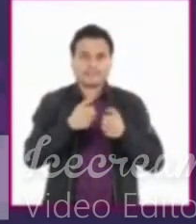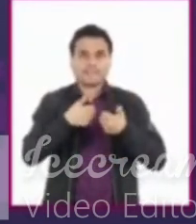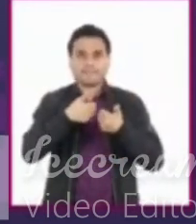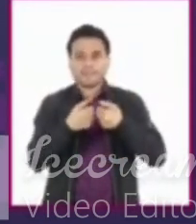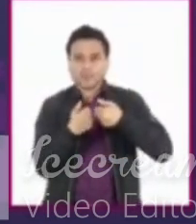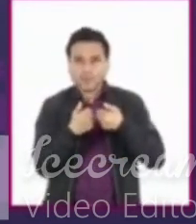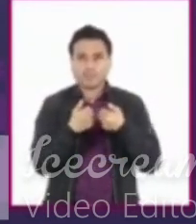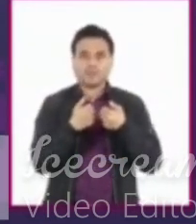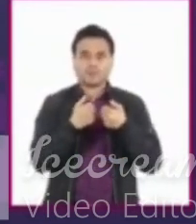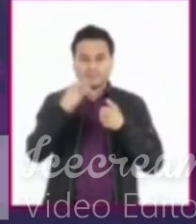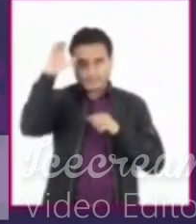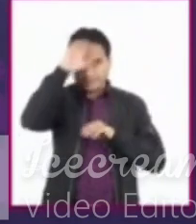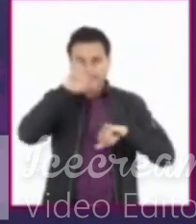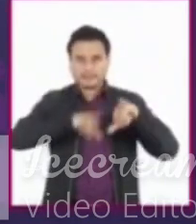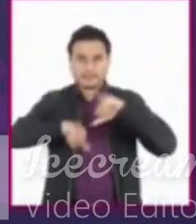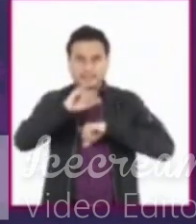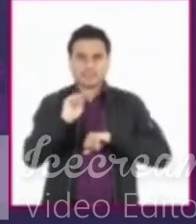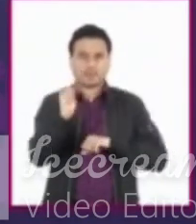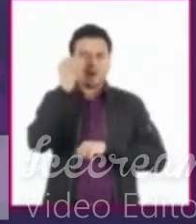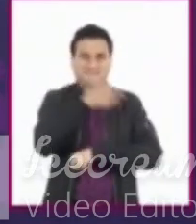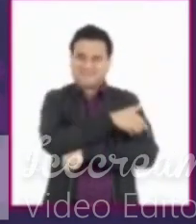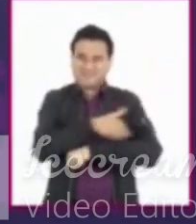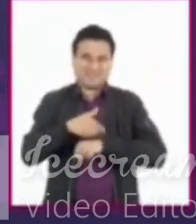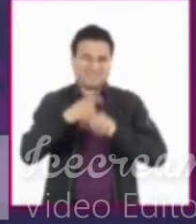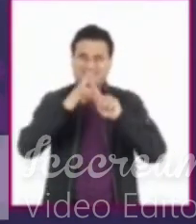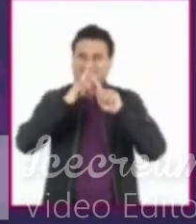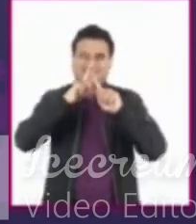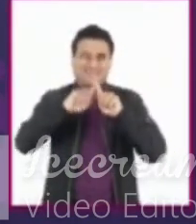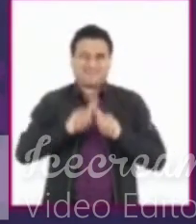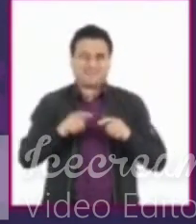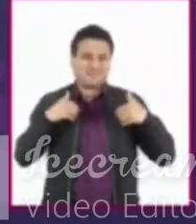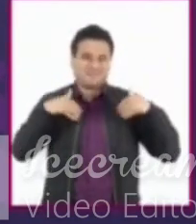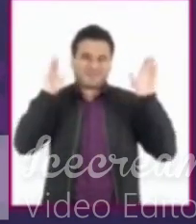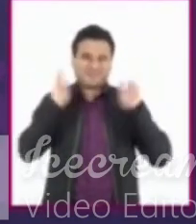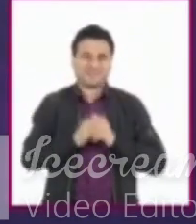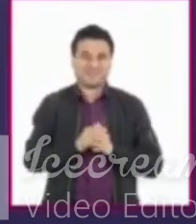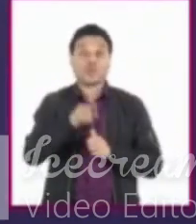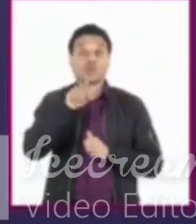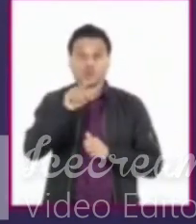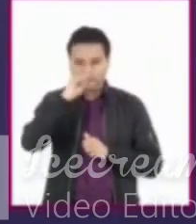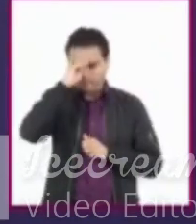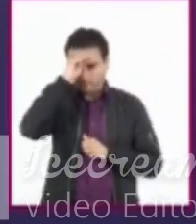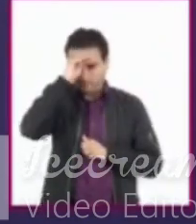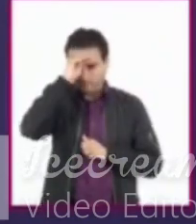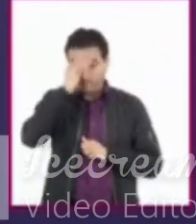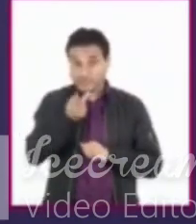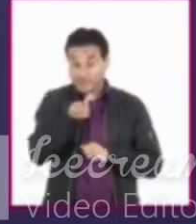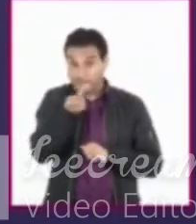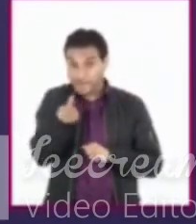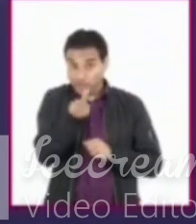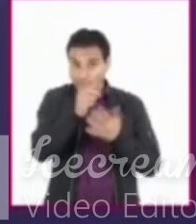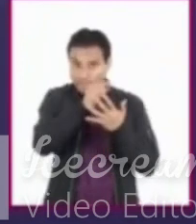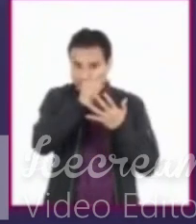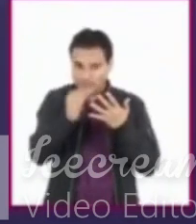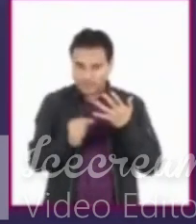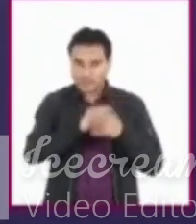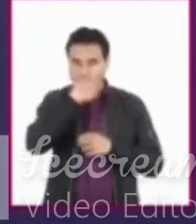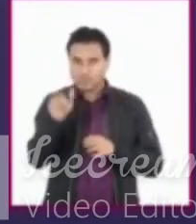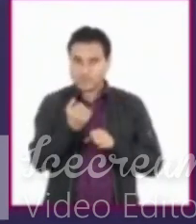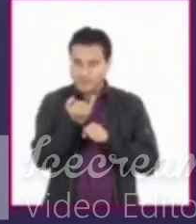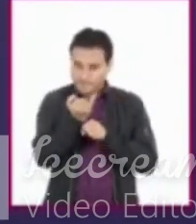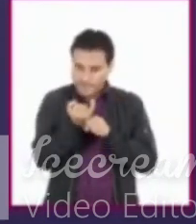ciencia, tecnología, vida en familia, lo que sea. Y plantéense preguntas que les permita indagar acerca del